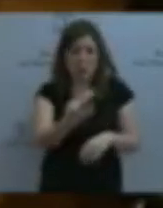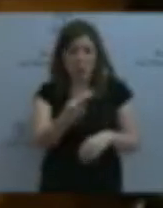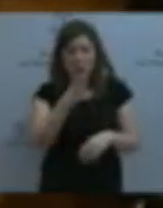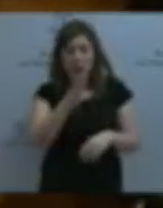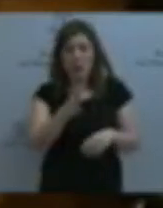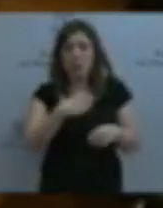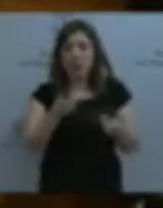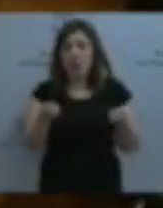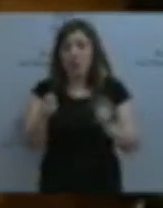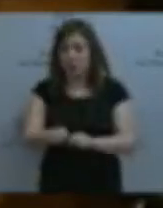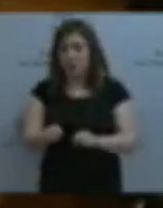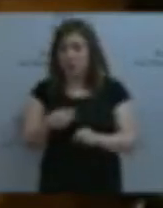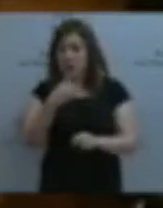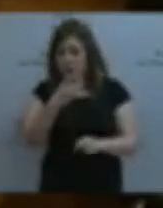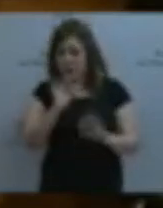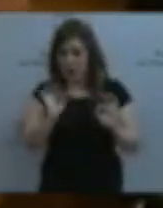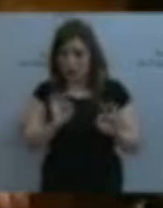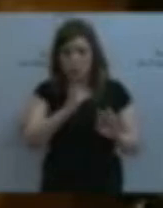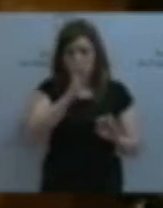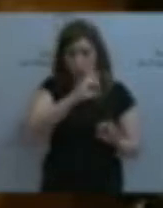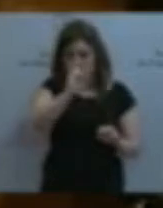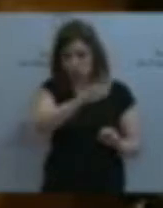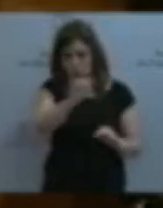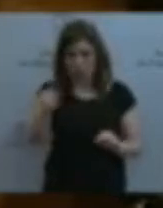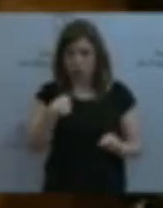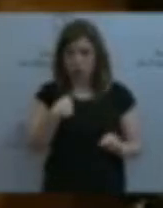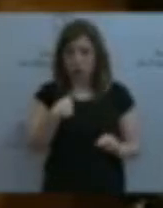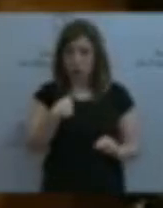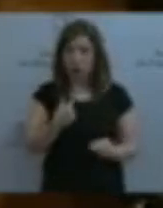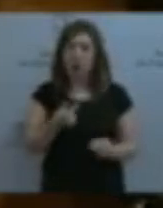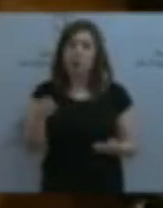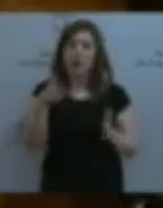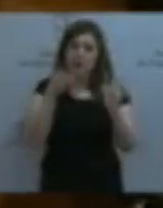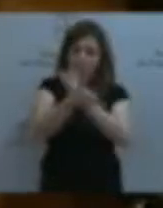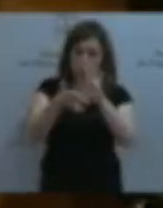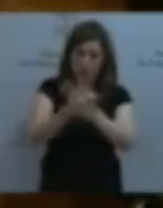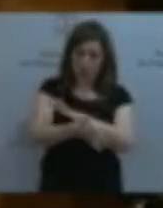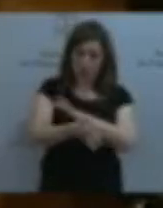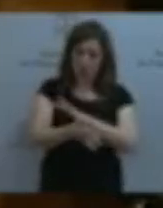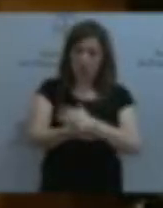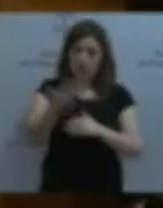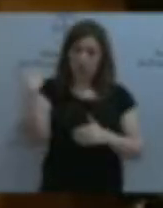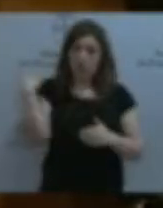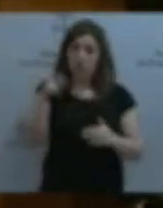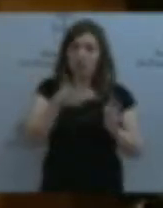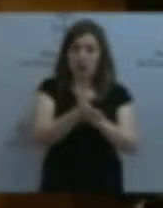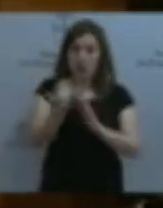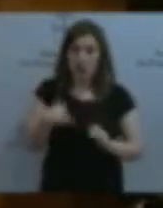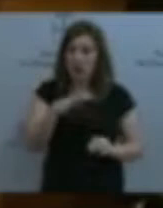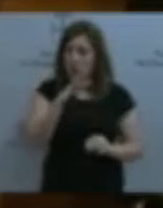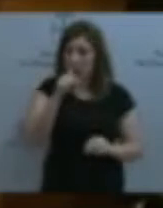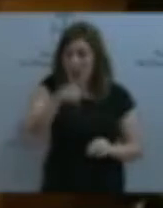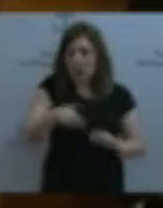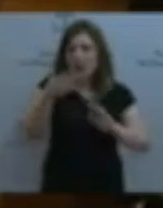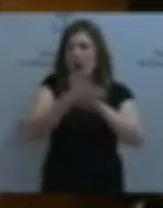una cafetería por la vía rápida, pero es que existen otros motivos que voy a pasarle a explicar, como hicimos ya en su momento, porque aquí de lo que